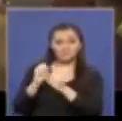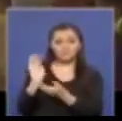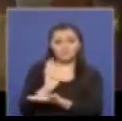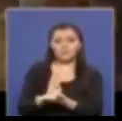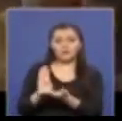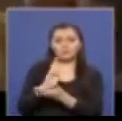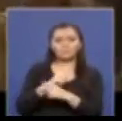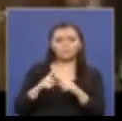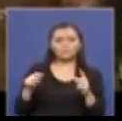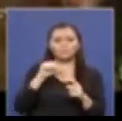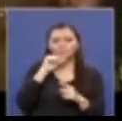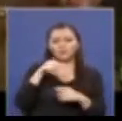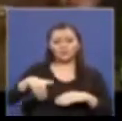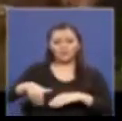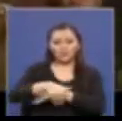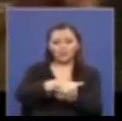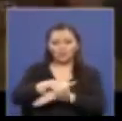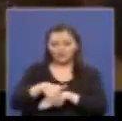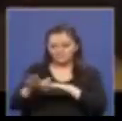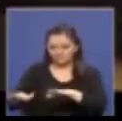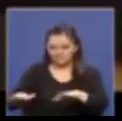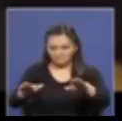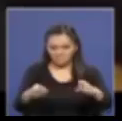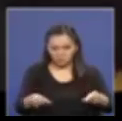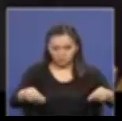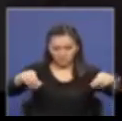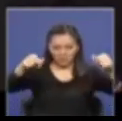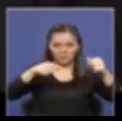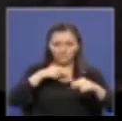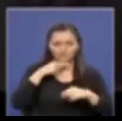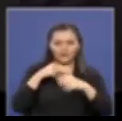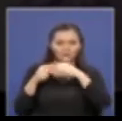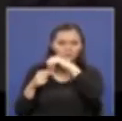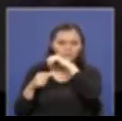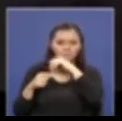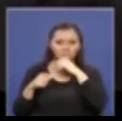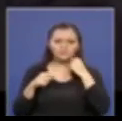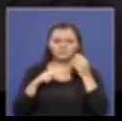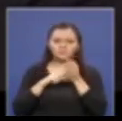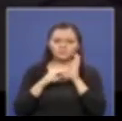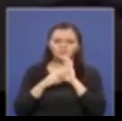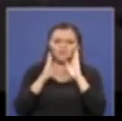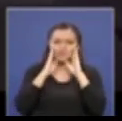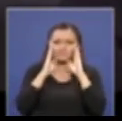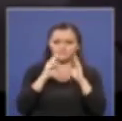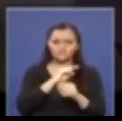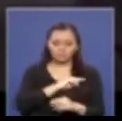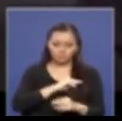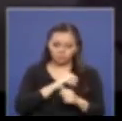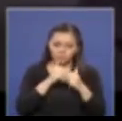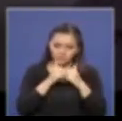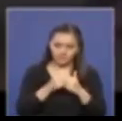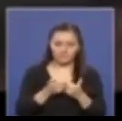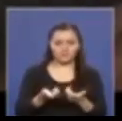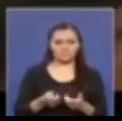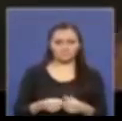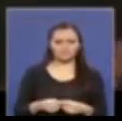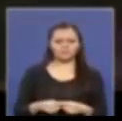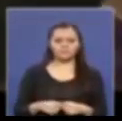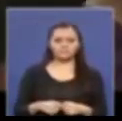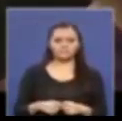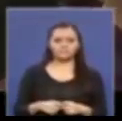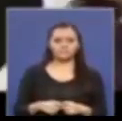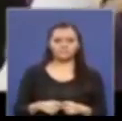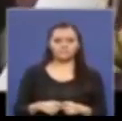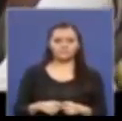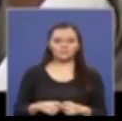y ustedes todavía tienen las calles sin asfaltar, que son contradicciones terribles, ¿no? Tiene que haber atención municipal en esos sectores. Muchas gracias